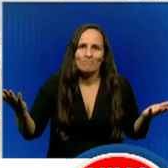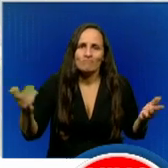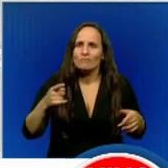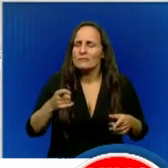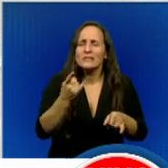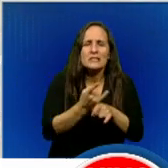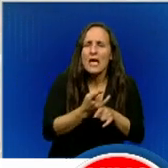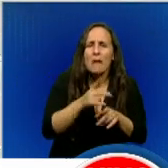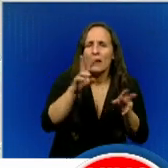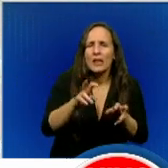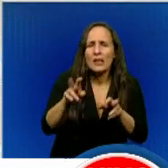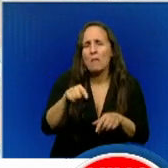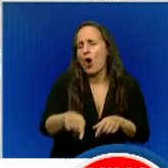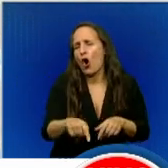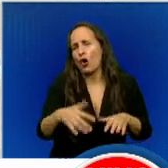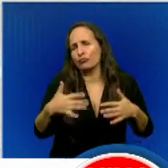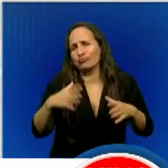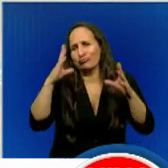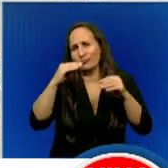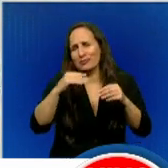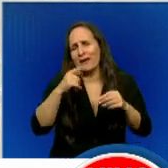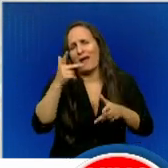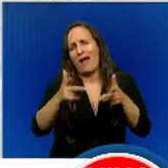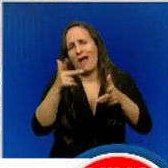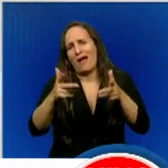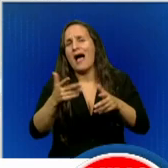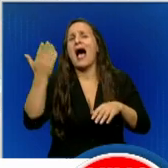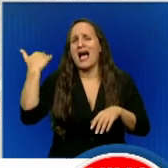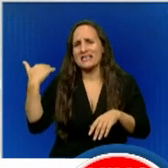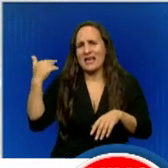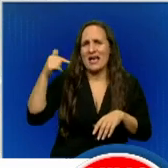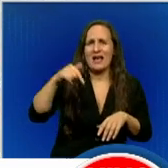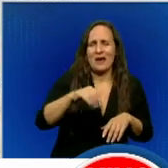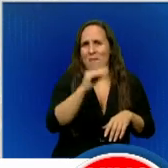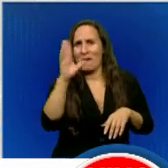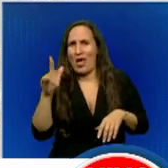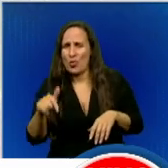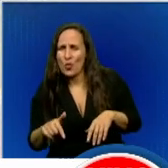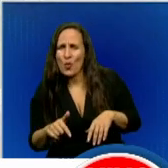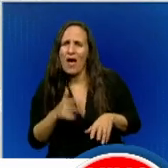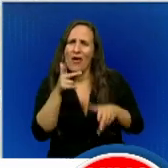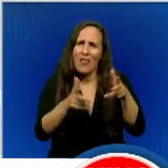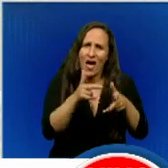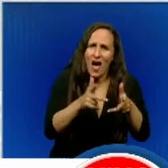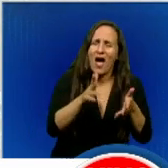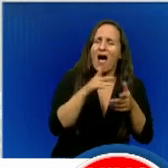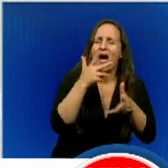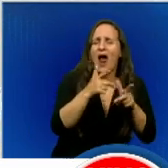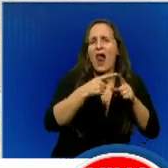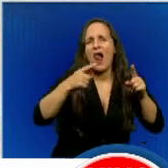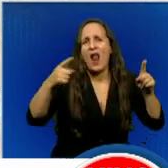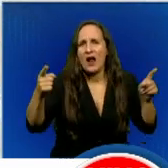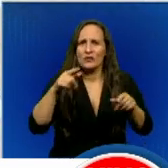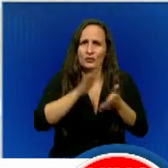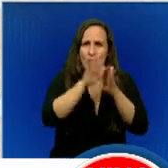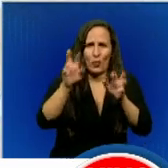fiscal esta noche se habló la noche de ayer y esta madrugada se está hablando largamente de este